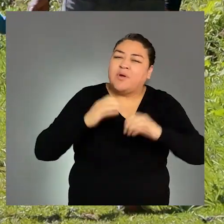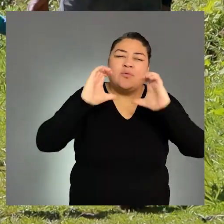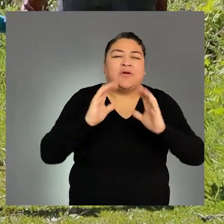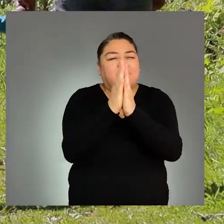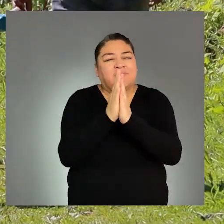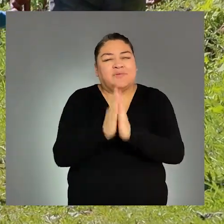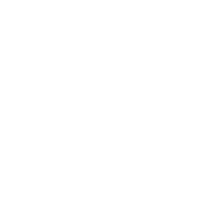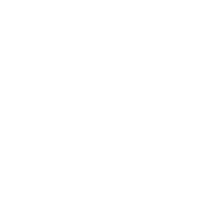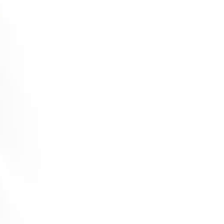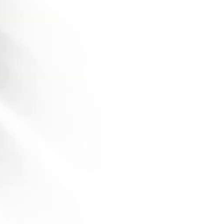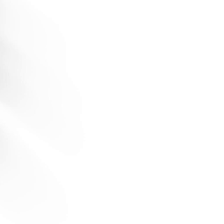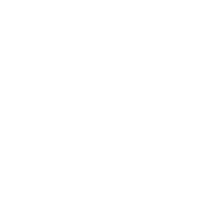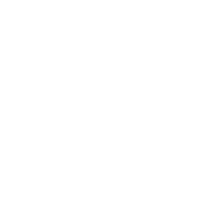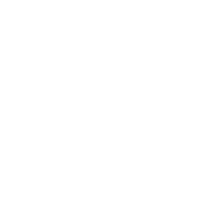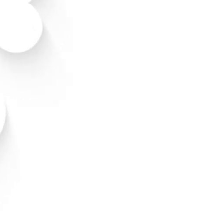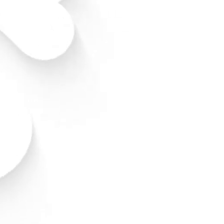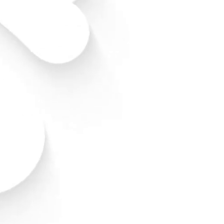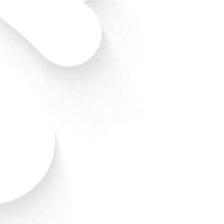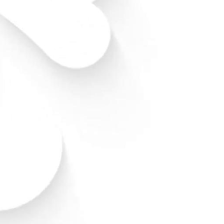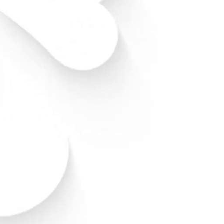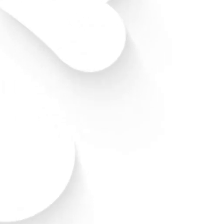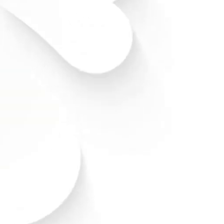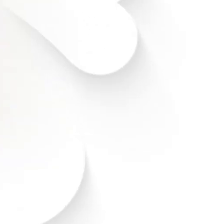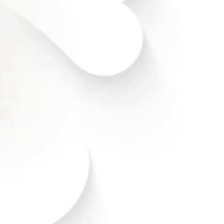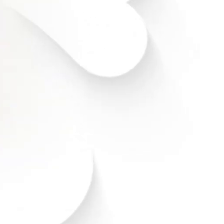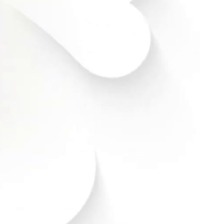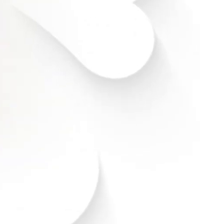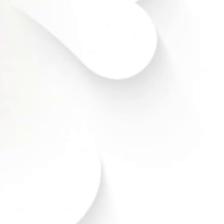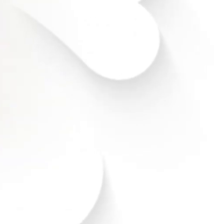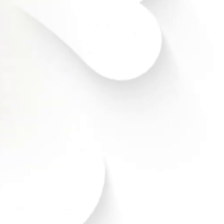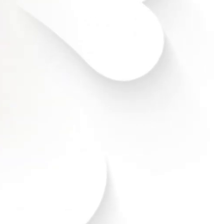de ti y de tu familia tienes ganas de Puebla